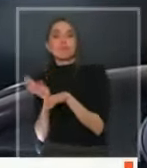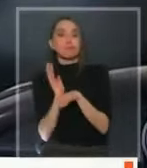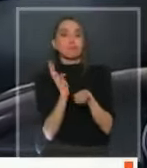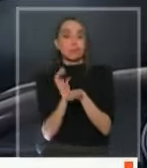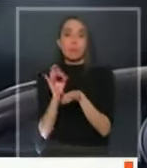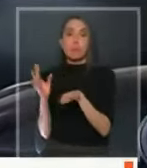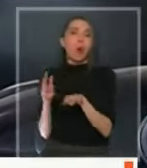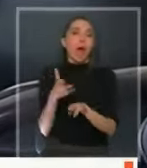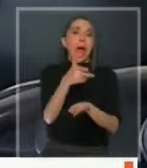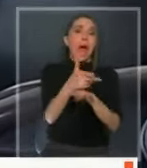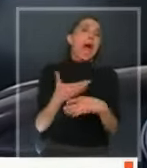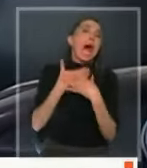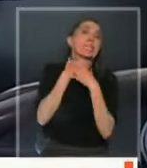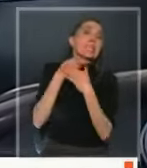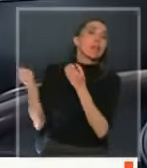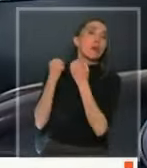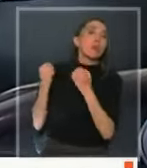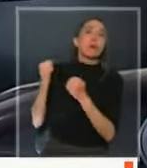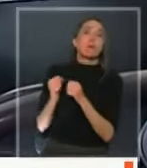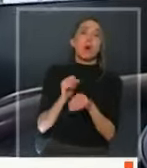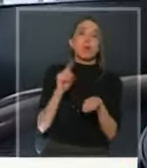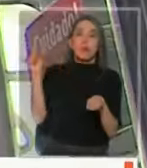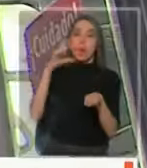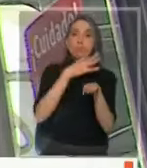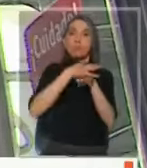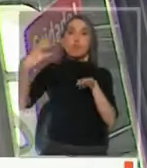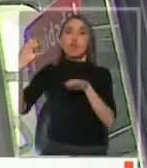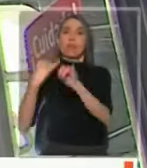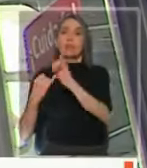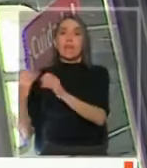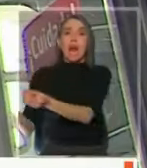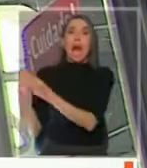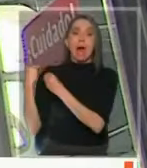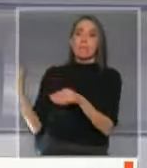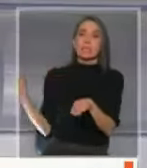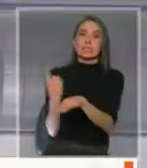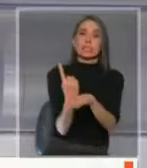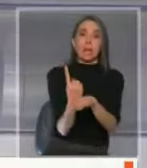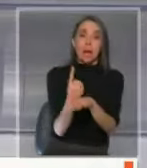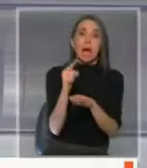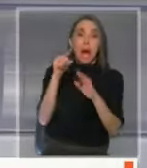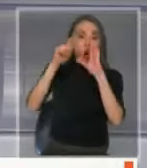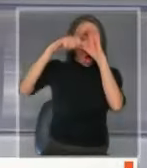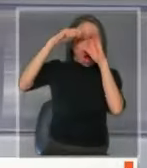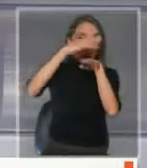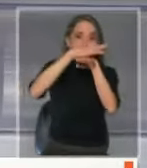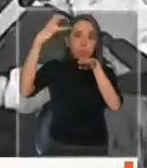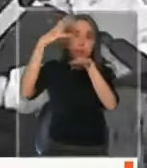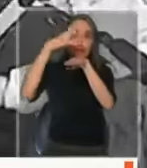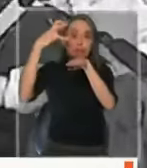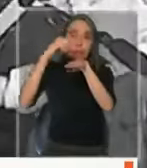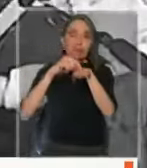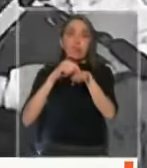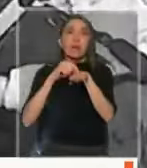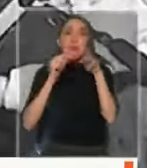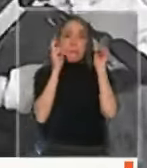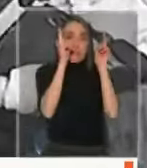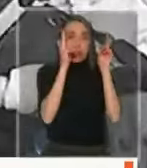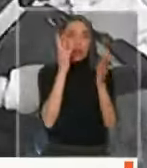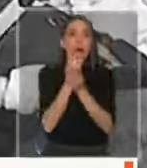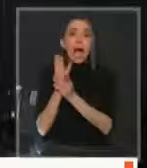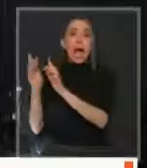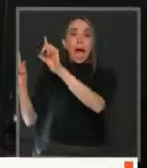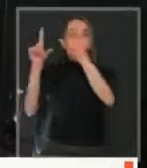acudir al suceso importante. Las cámaras transmitirán en vivo desde el interior del bus hasta la central